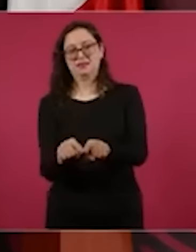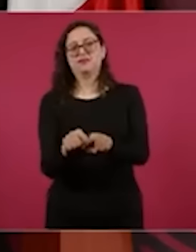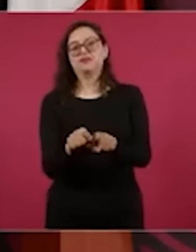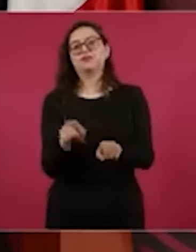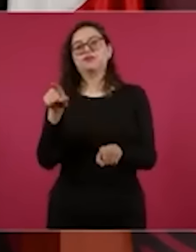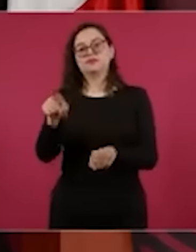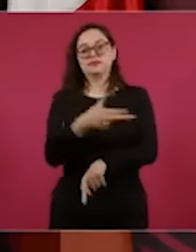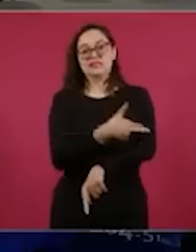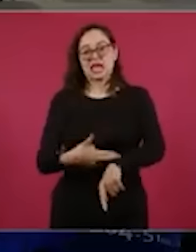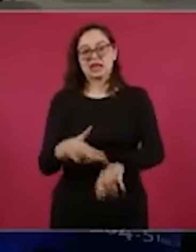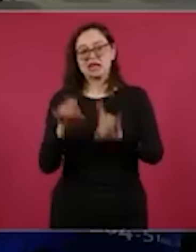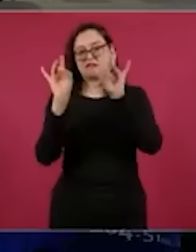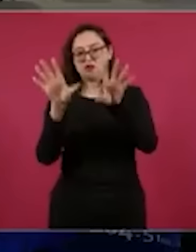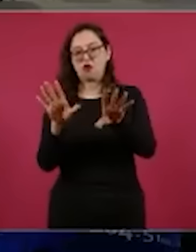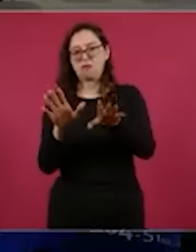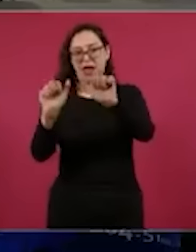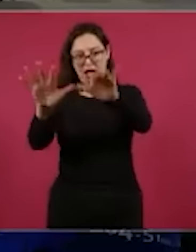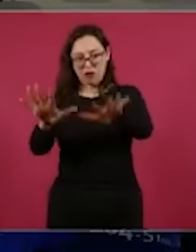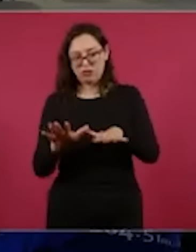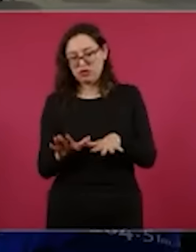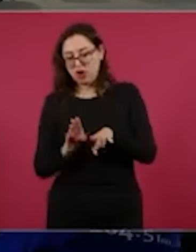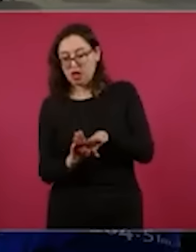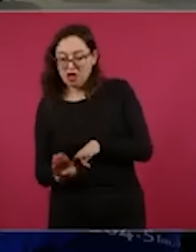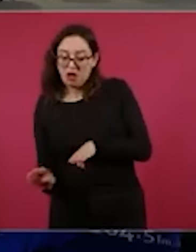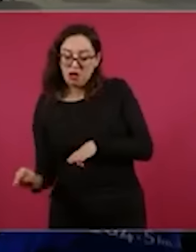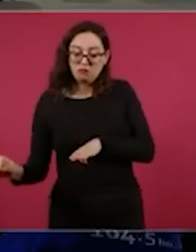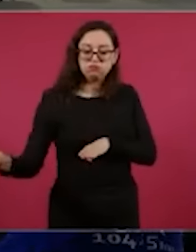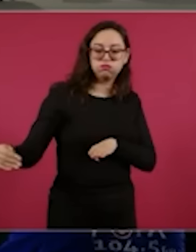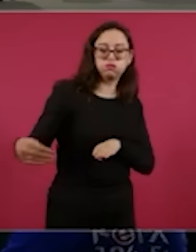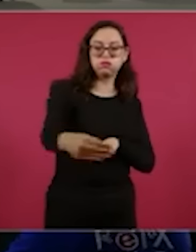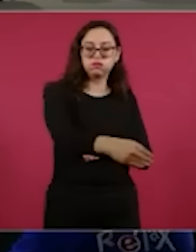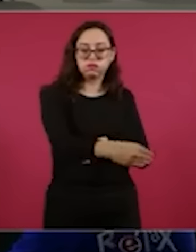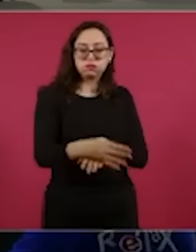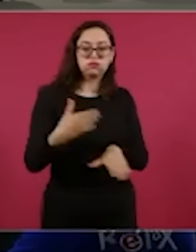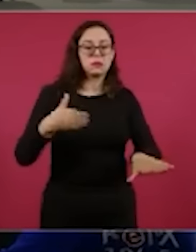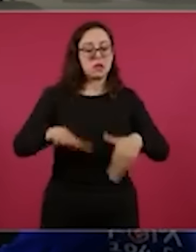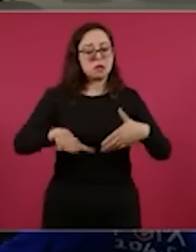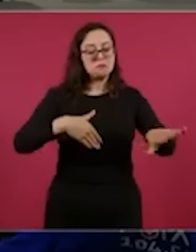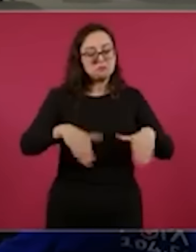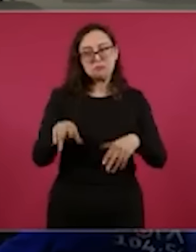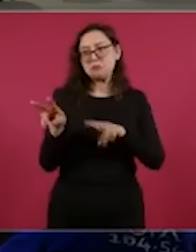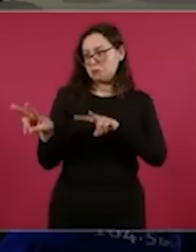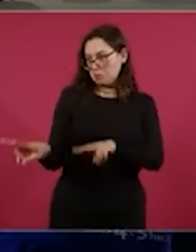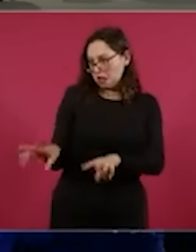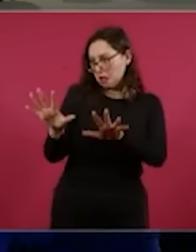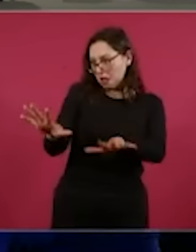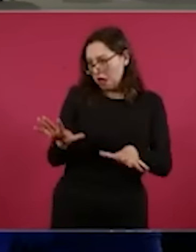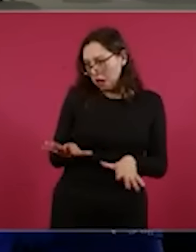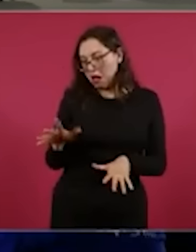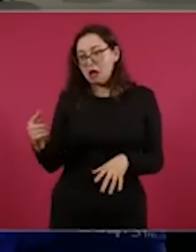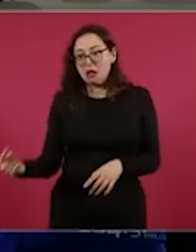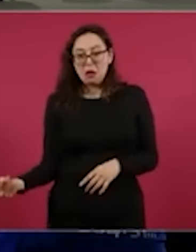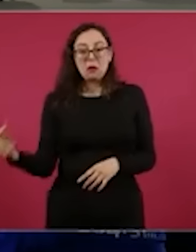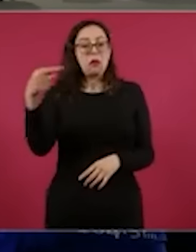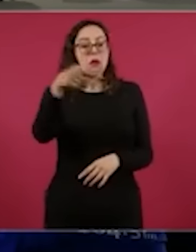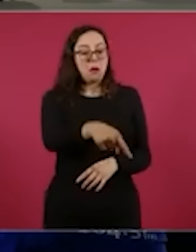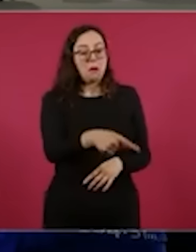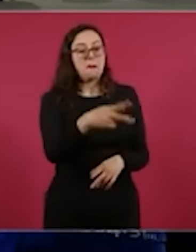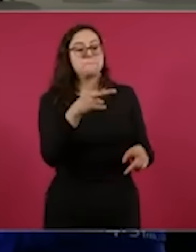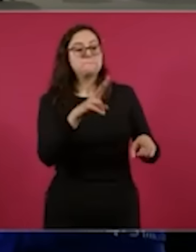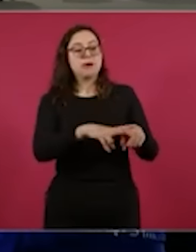Reforma, junto al auditorio, caminar el Jardín y Pabellón Escénico, ver algún espectáculo y cruzar y llegar al Parque